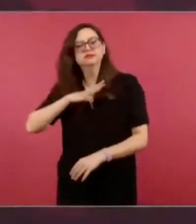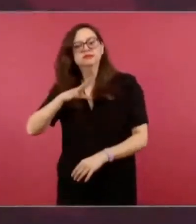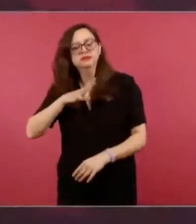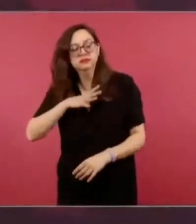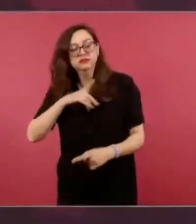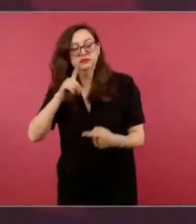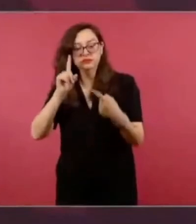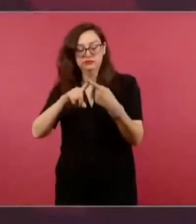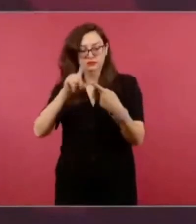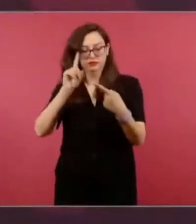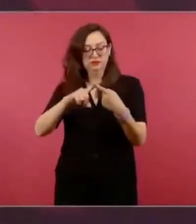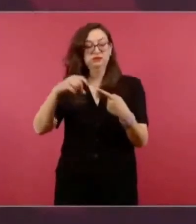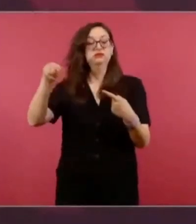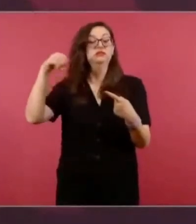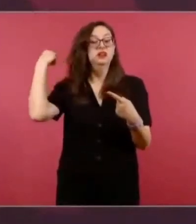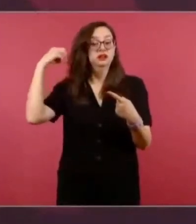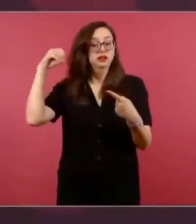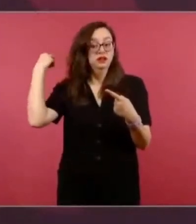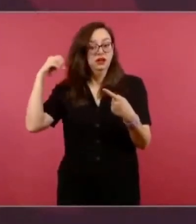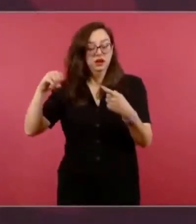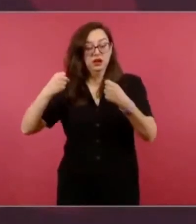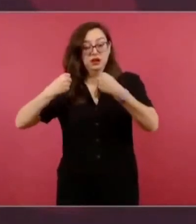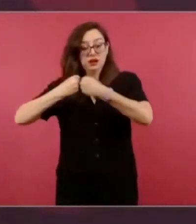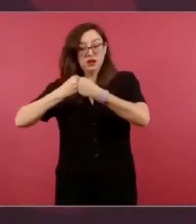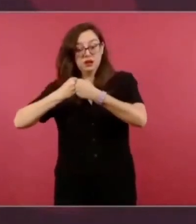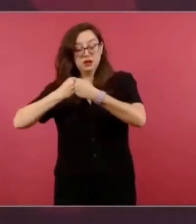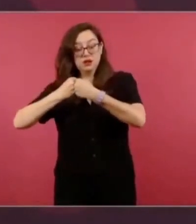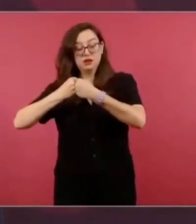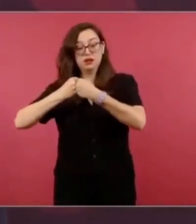Oaxaca, en los límites de Oaxaca con